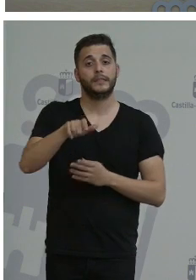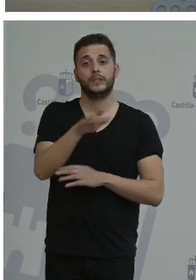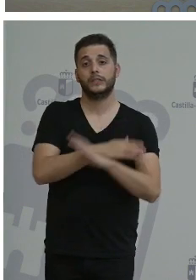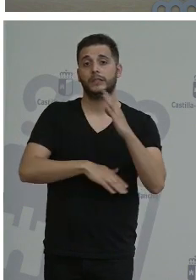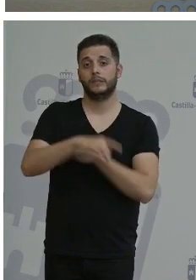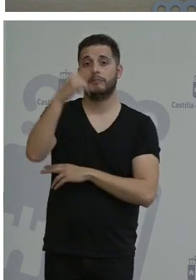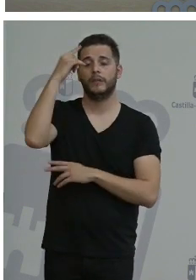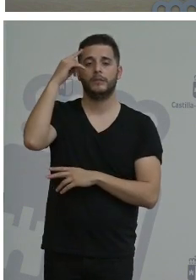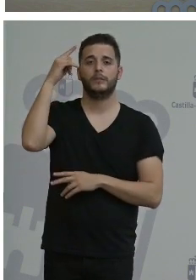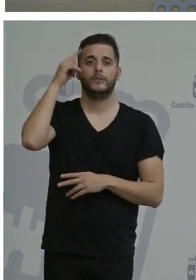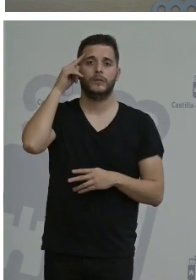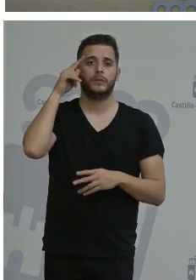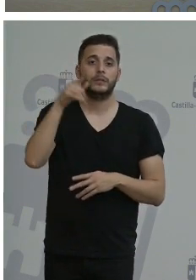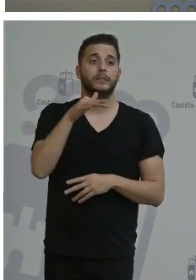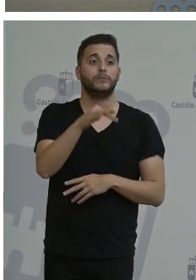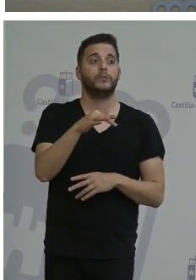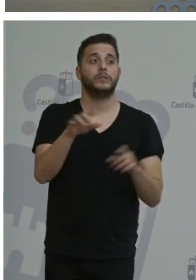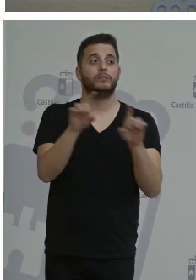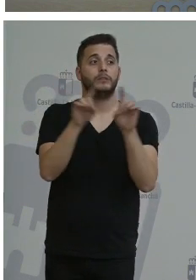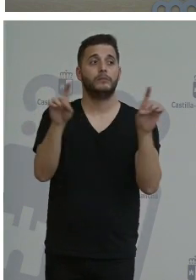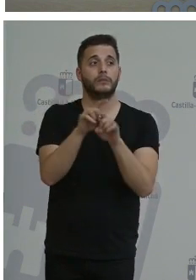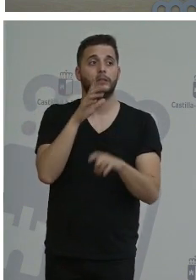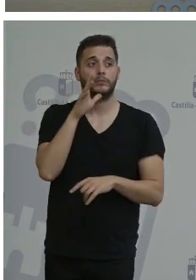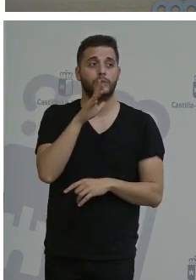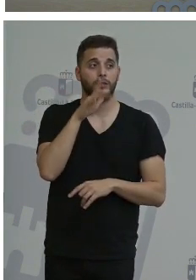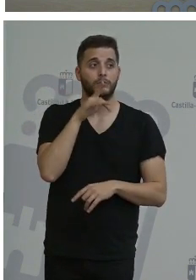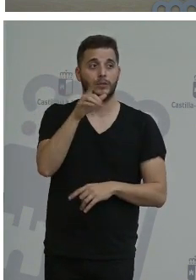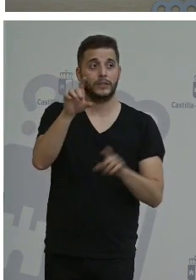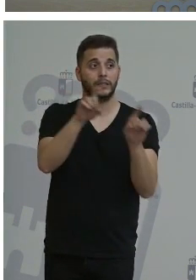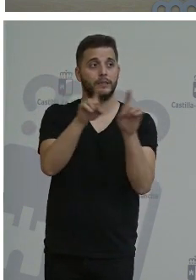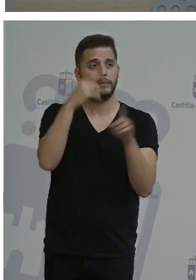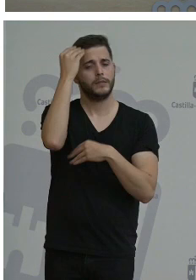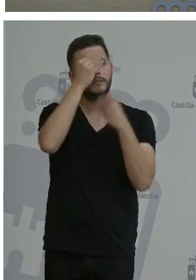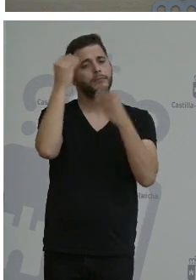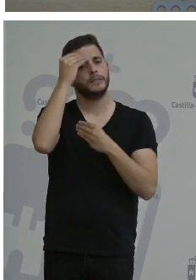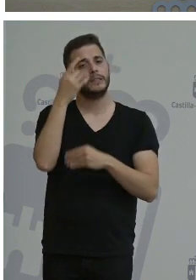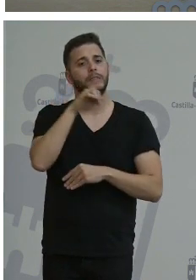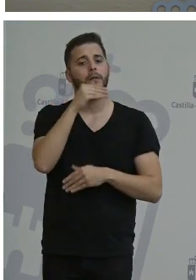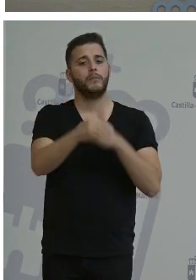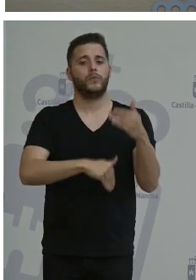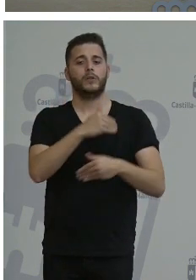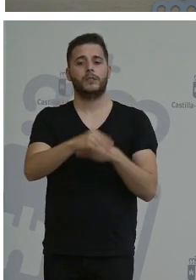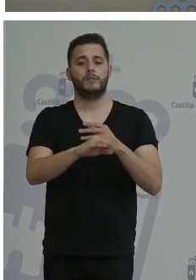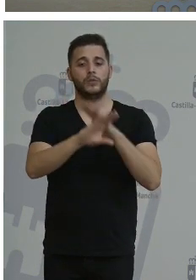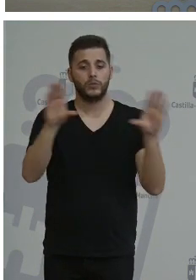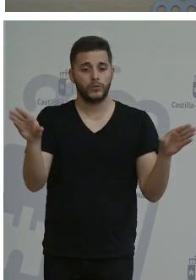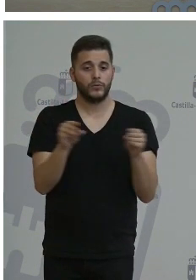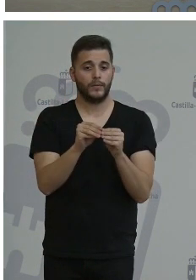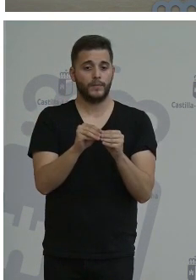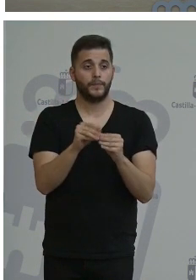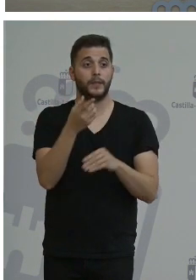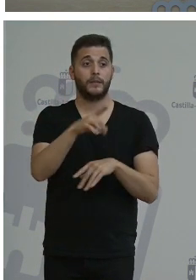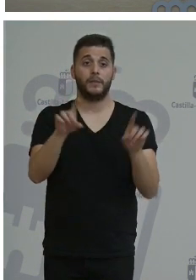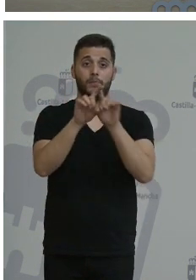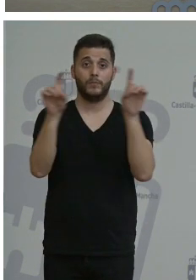intelectual beneficia a las empresas porque las hace replantearse y simplificar algunos procesos. Y algunas de las empresas